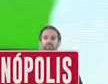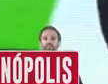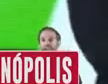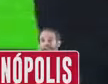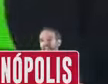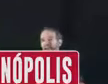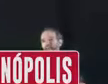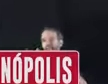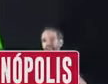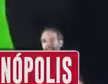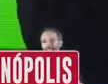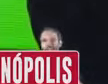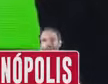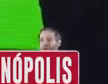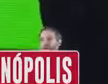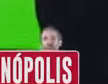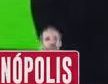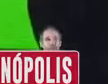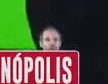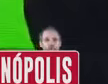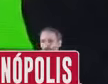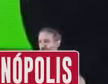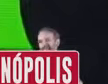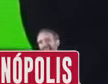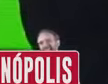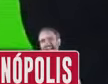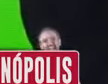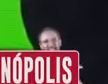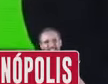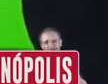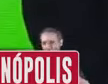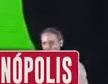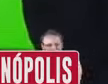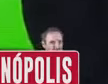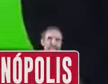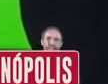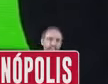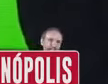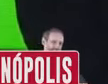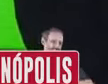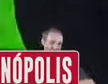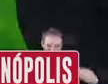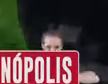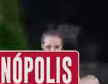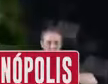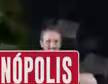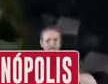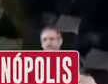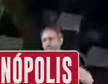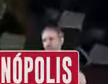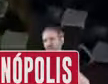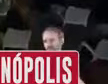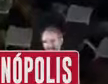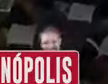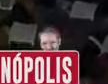como es como recibirlos casi en el living de mi casa yo está haciendo mi casa tecnópolis la verdad